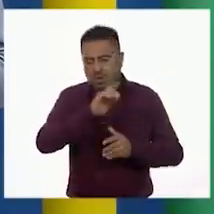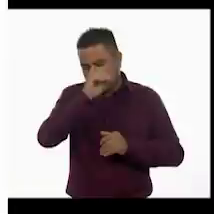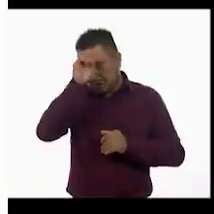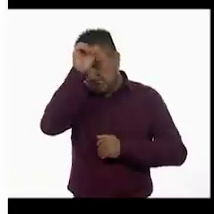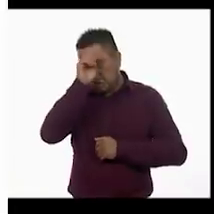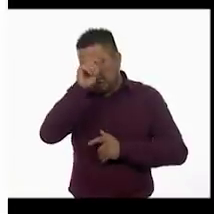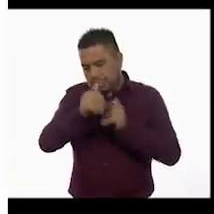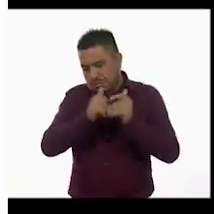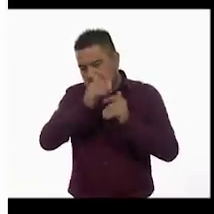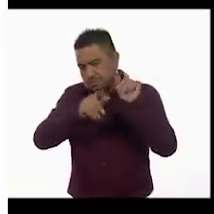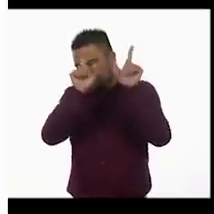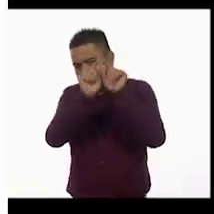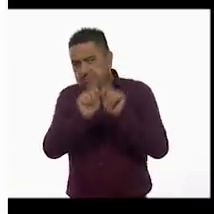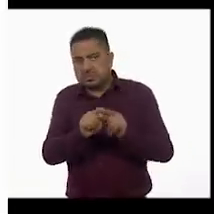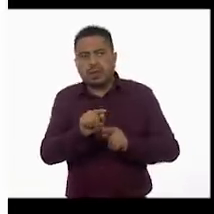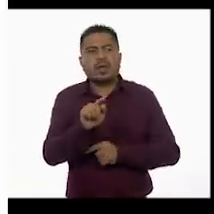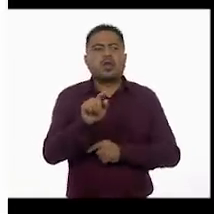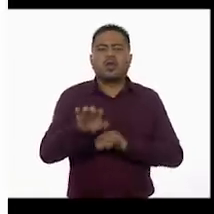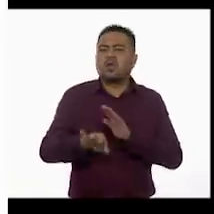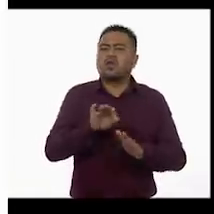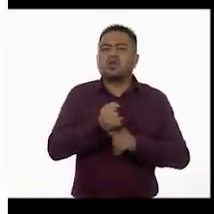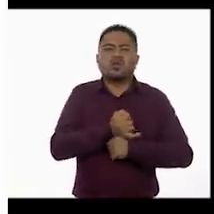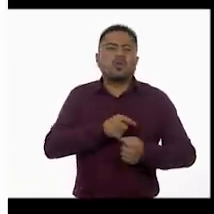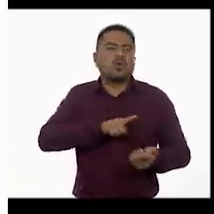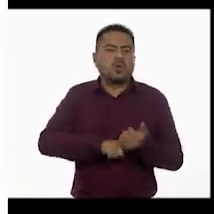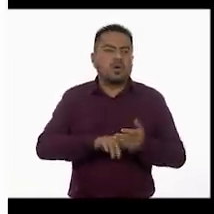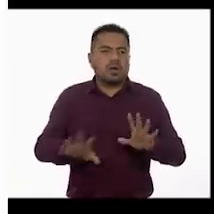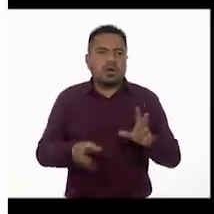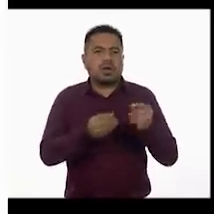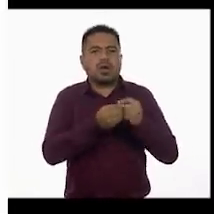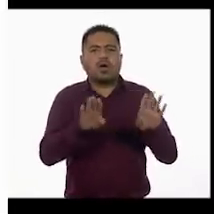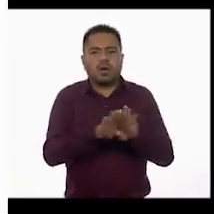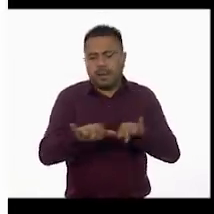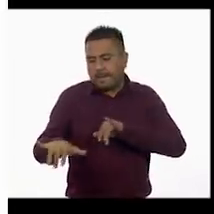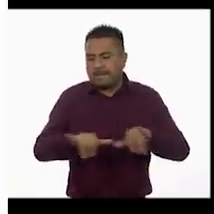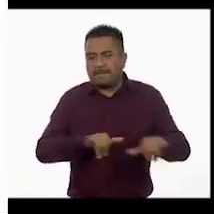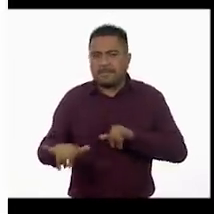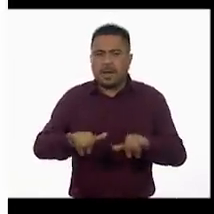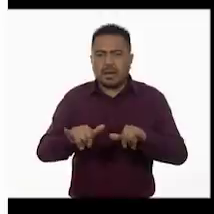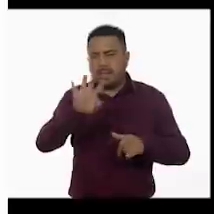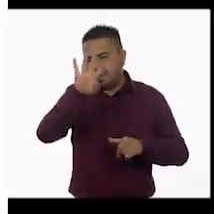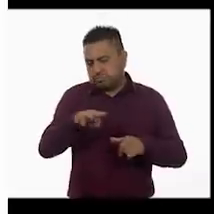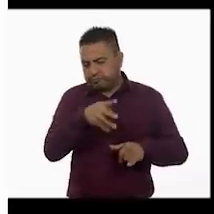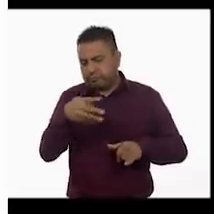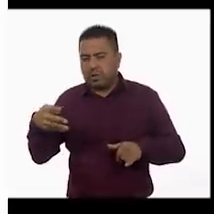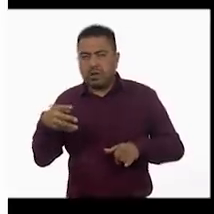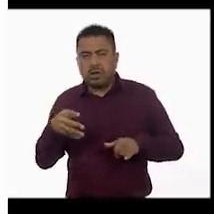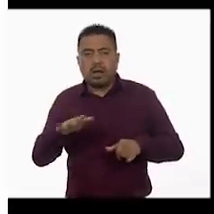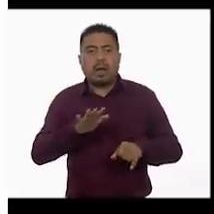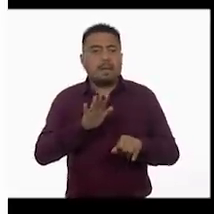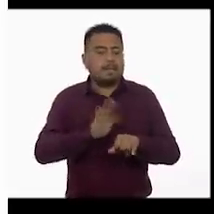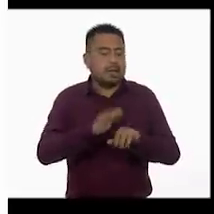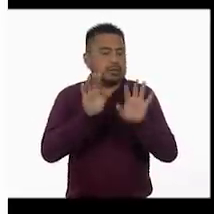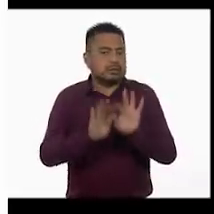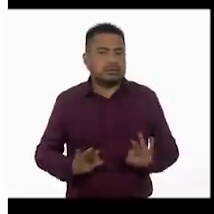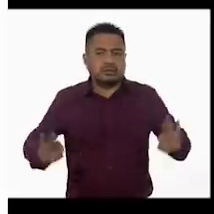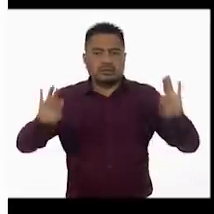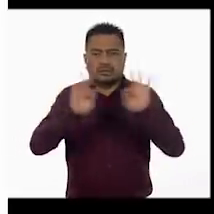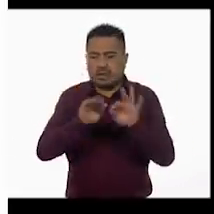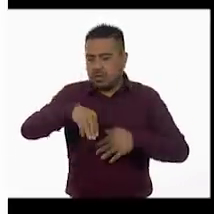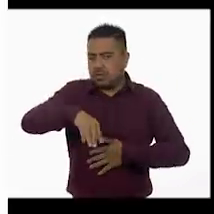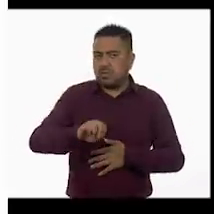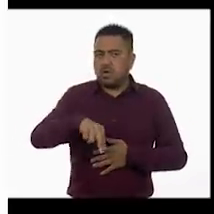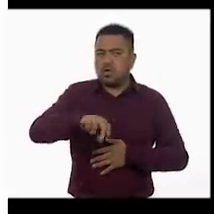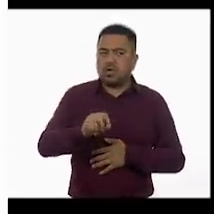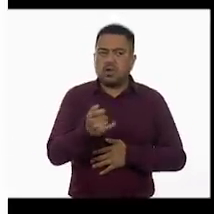conclusiones, bibliografías y anexos como mapas o tablas. Lo importante de una